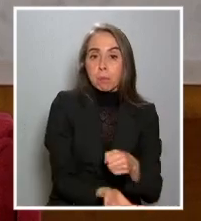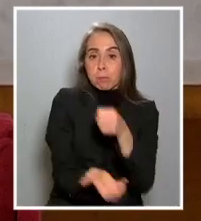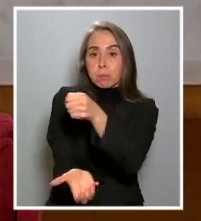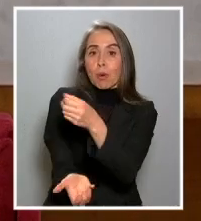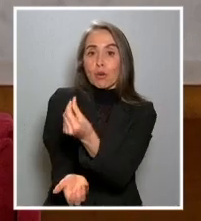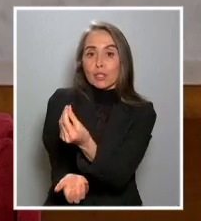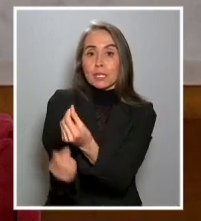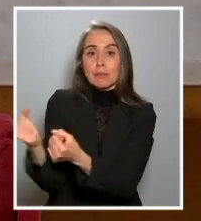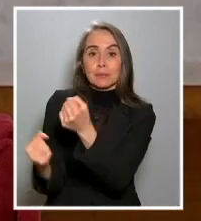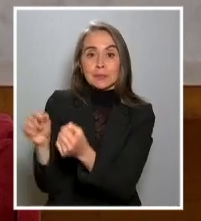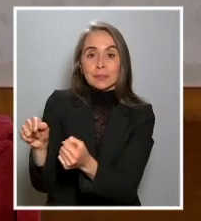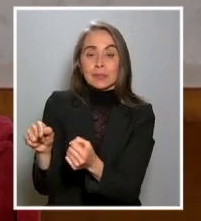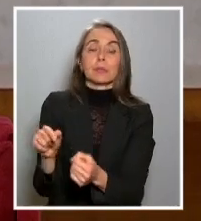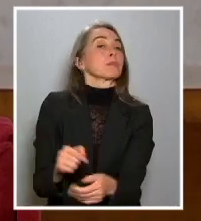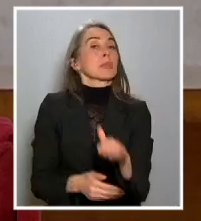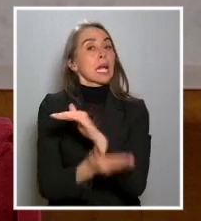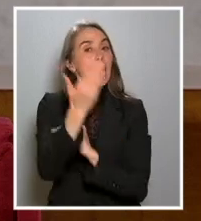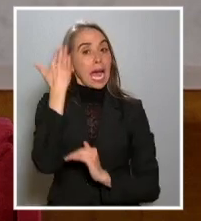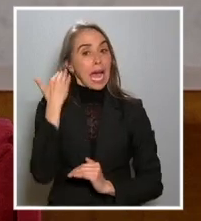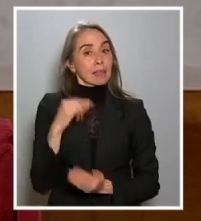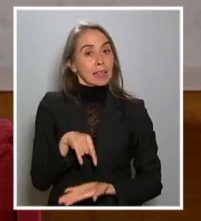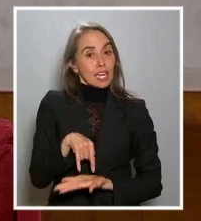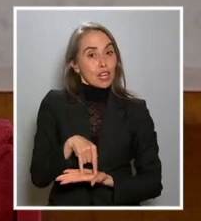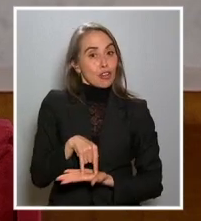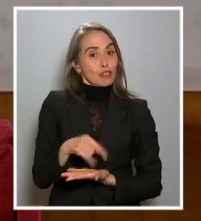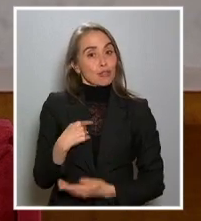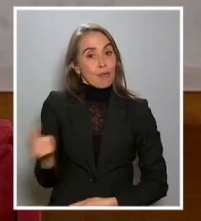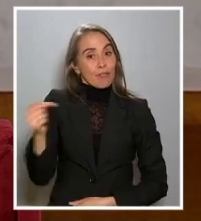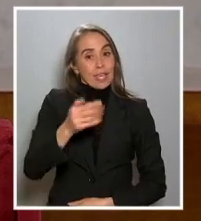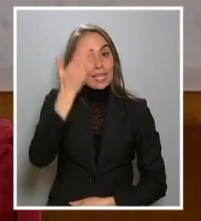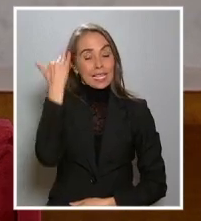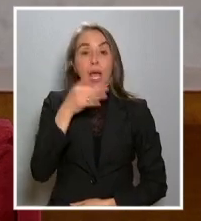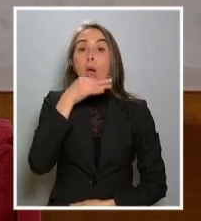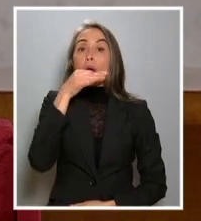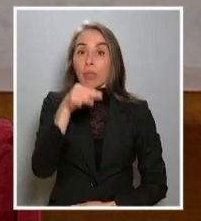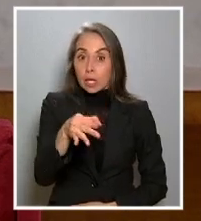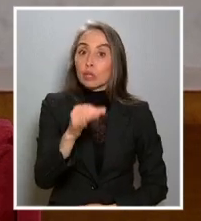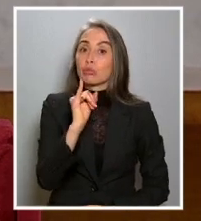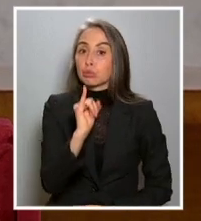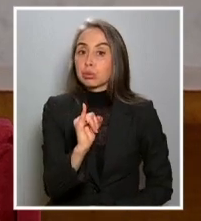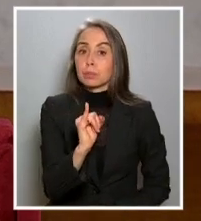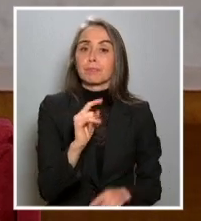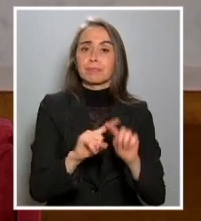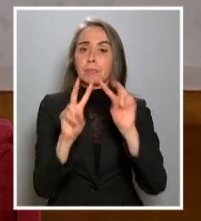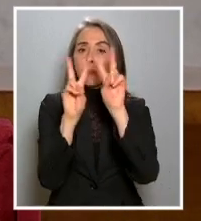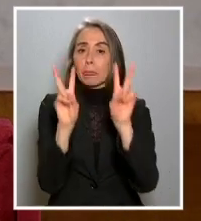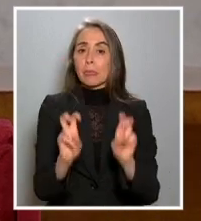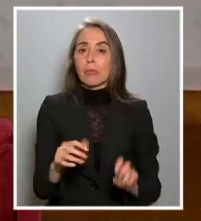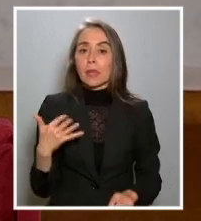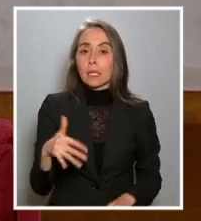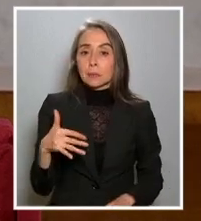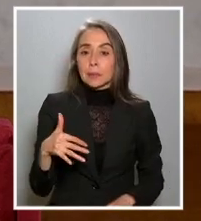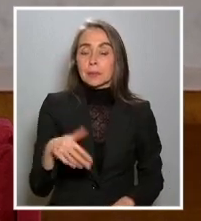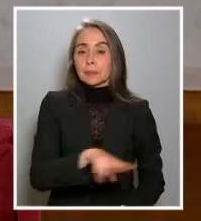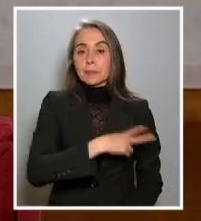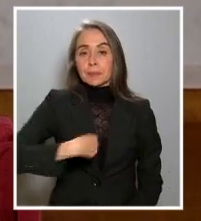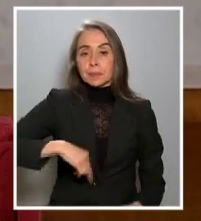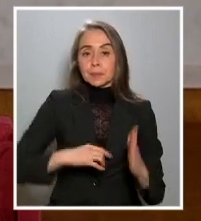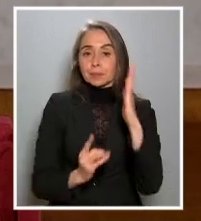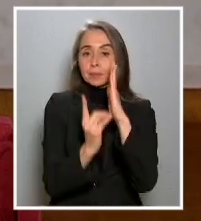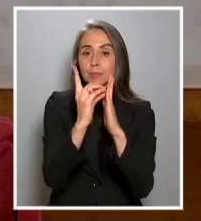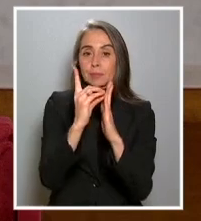como reafirmé en este Congreso, también en otra materia importante para nuestro